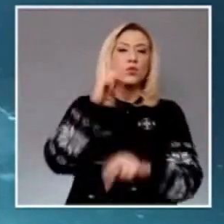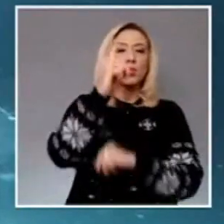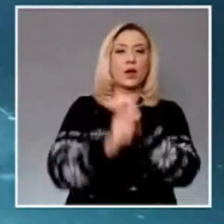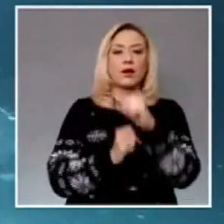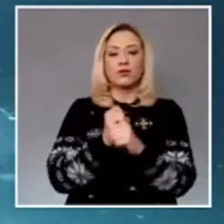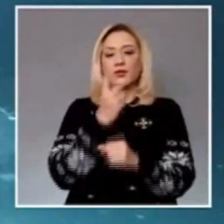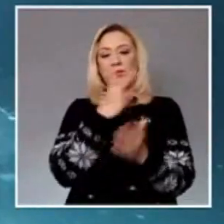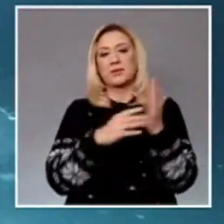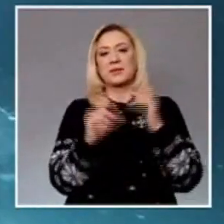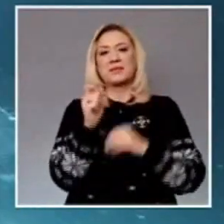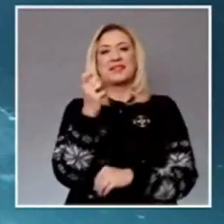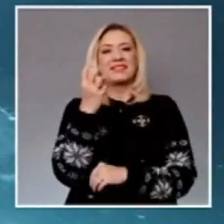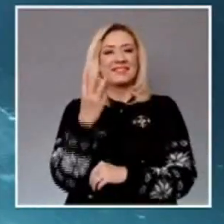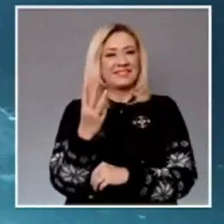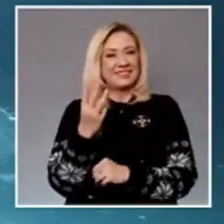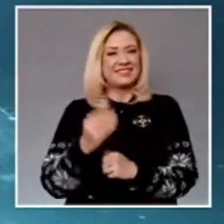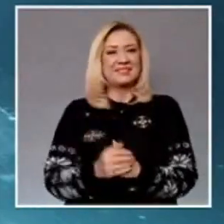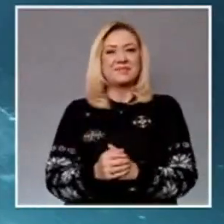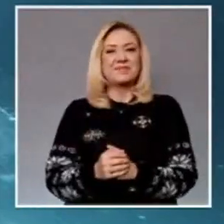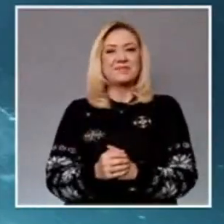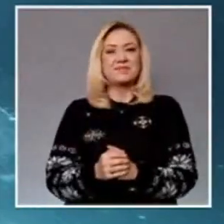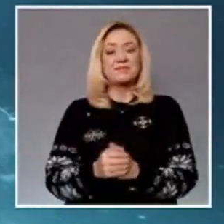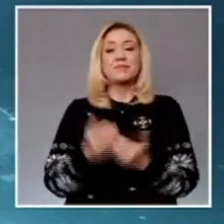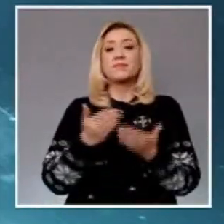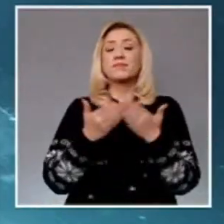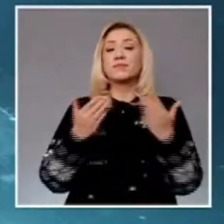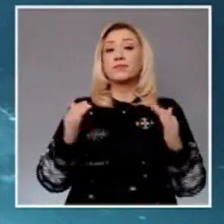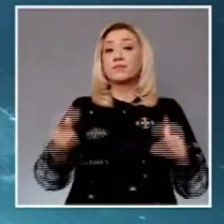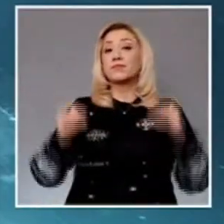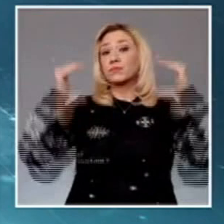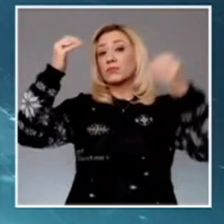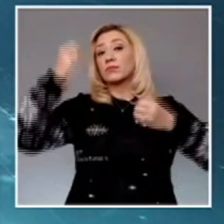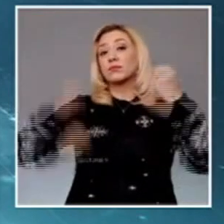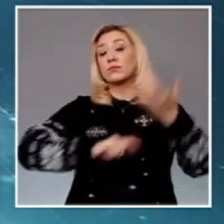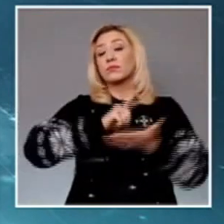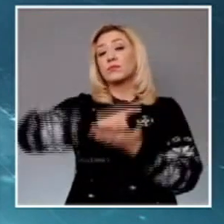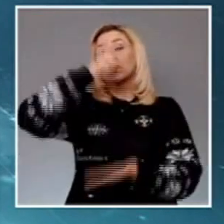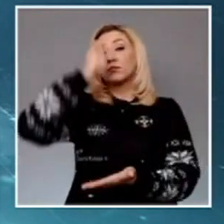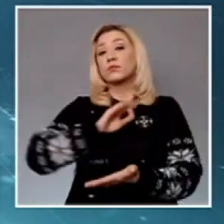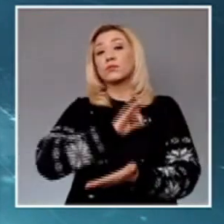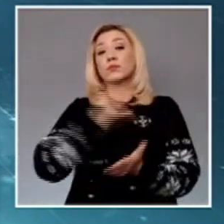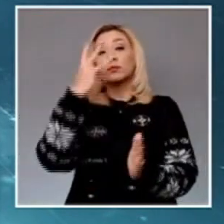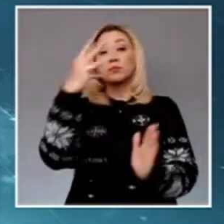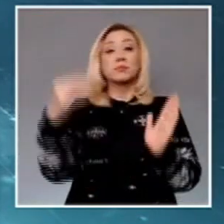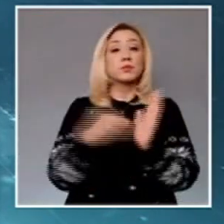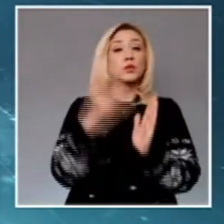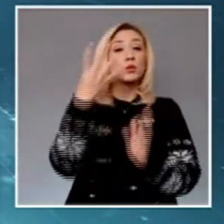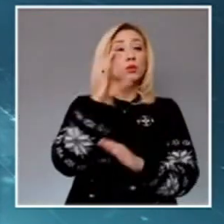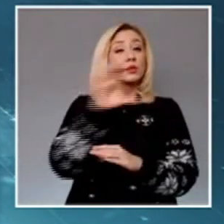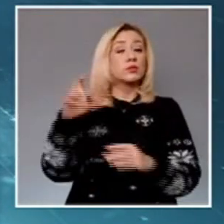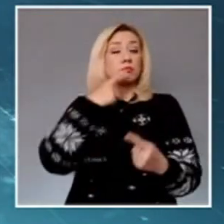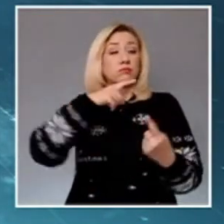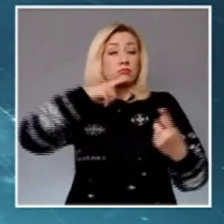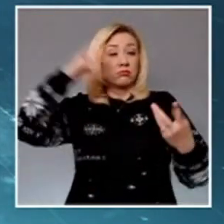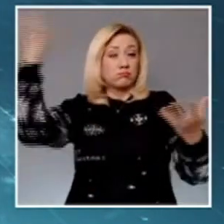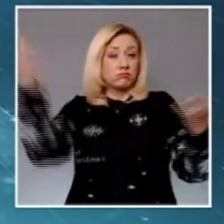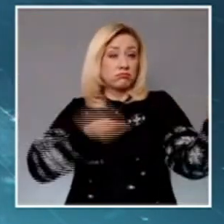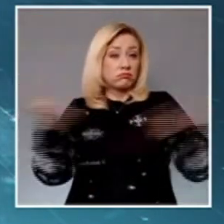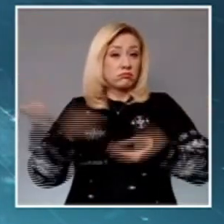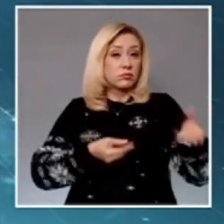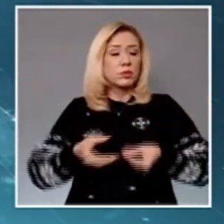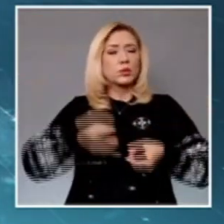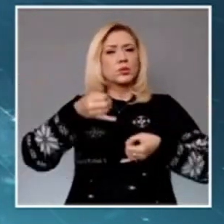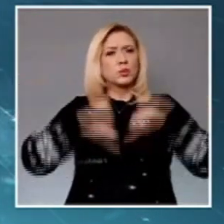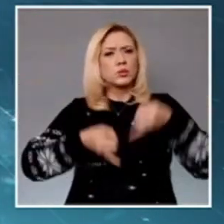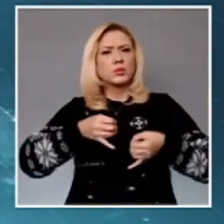En 2023, la Suprema Corte resolvió más de 3.400 asuntos y juzgados y tribunales federales